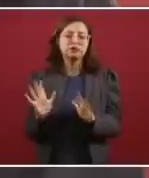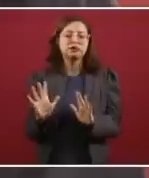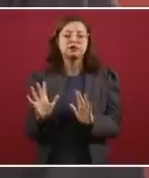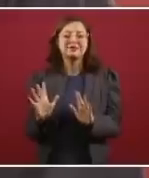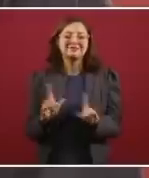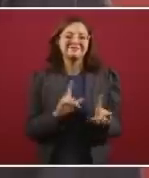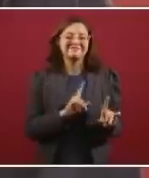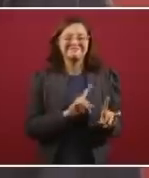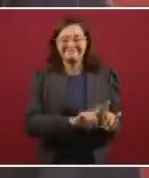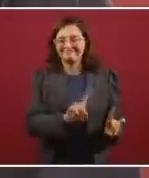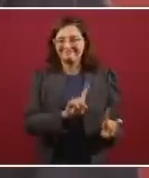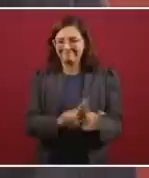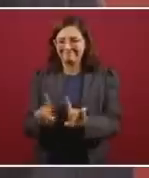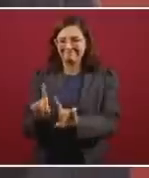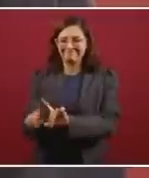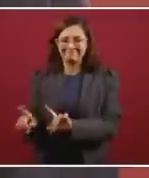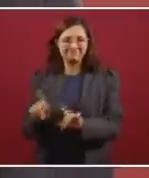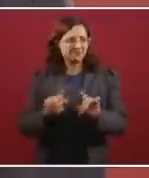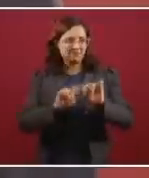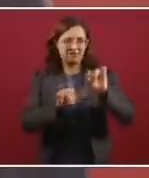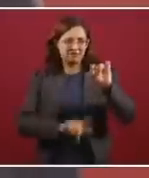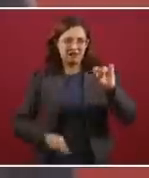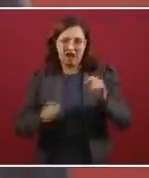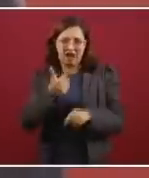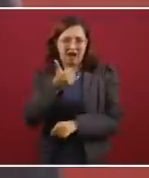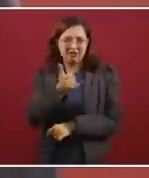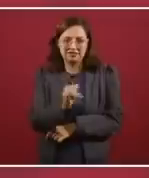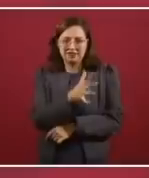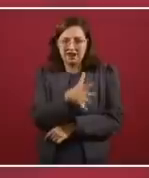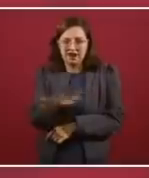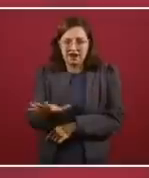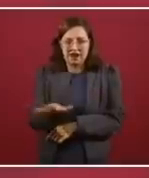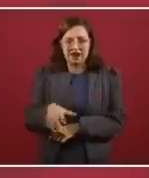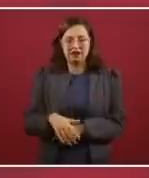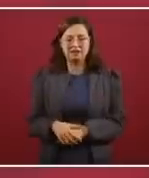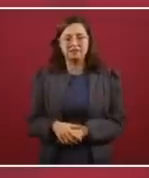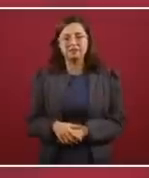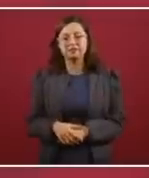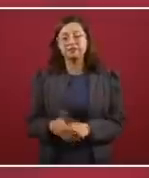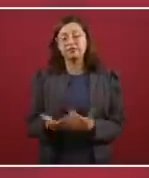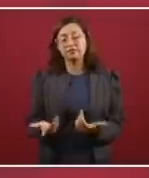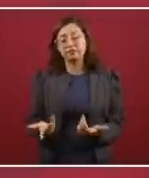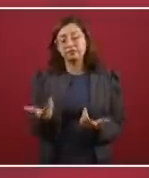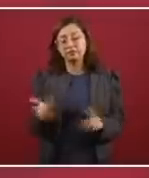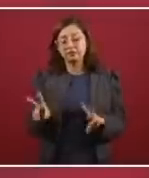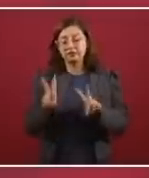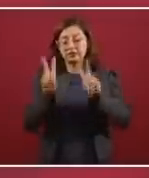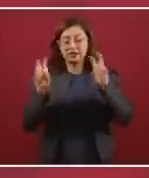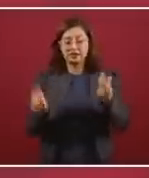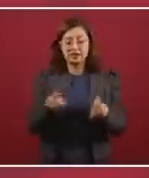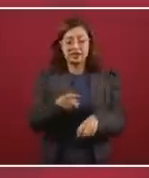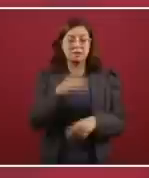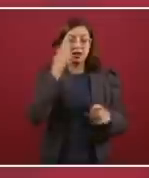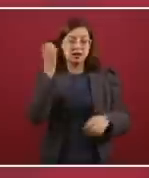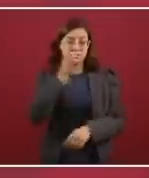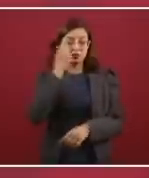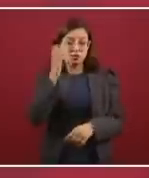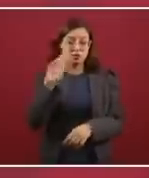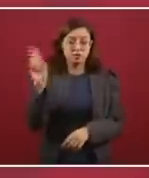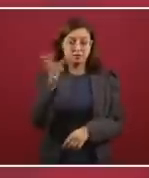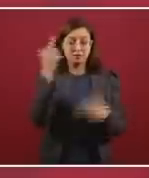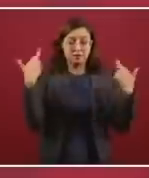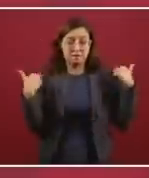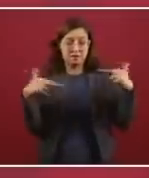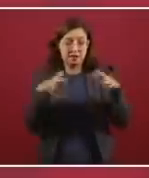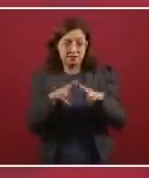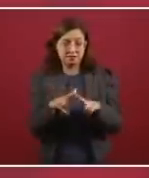en general. Entonces, en el caso de las normales, querían